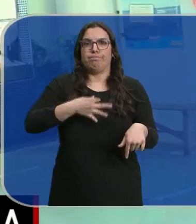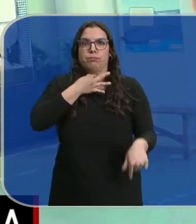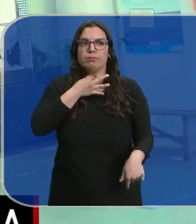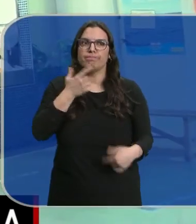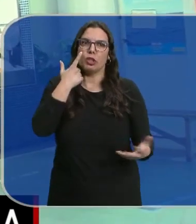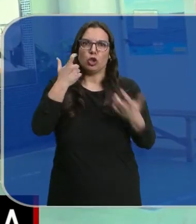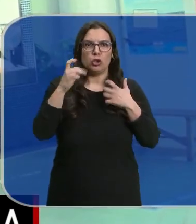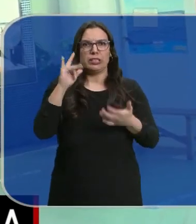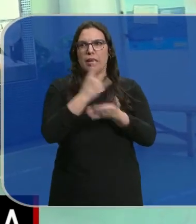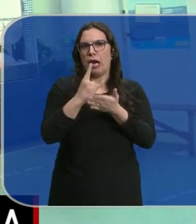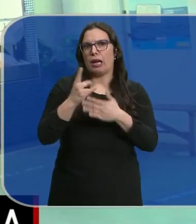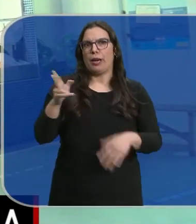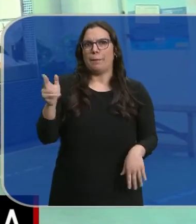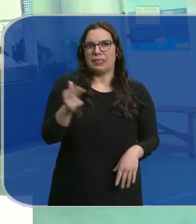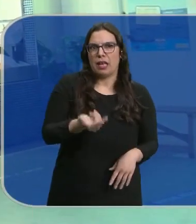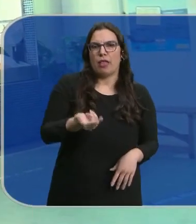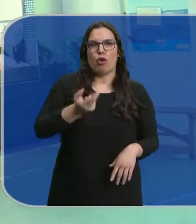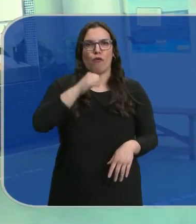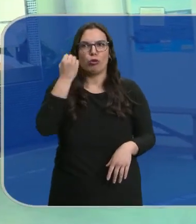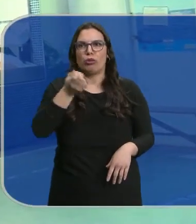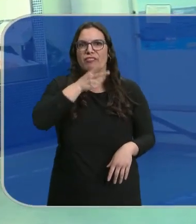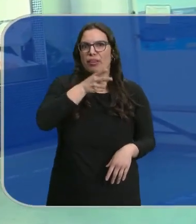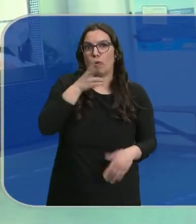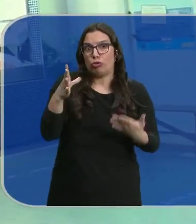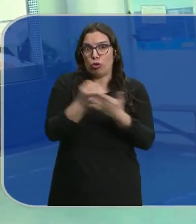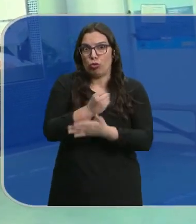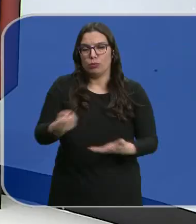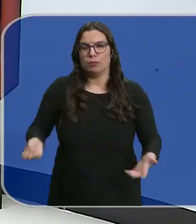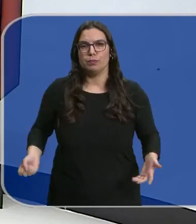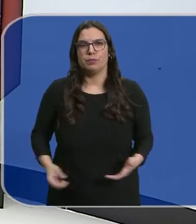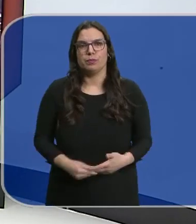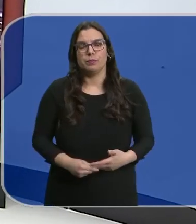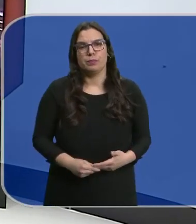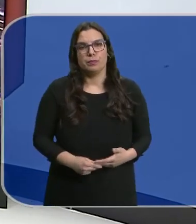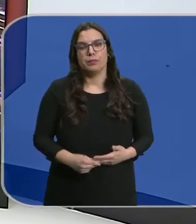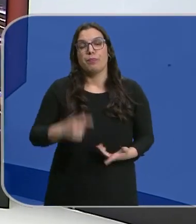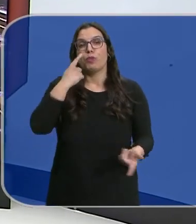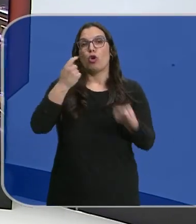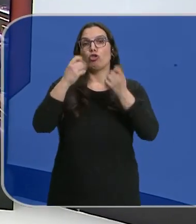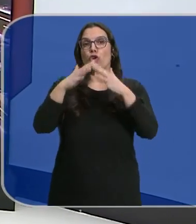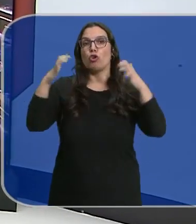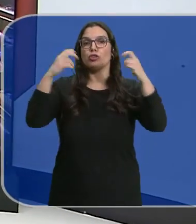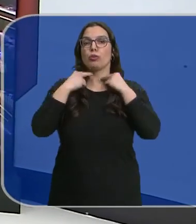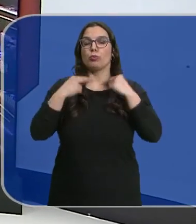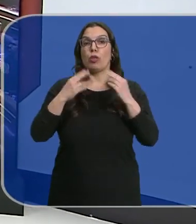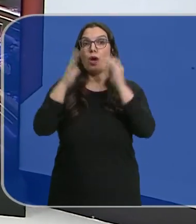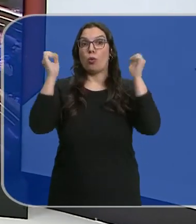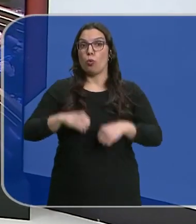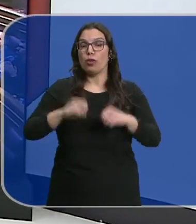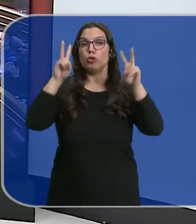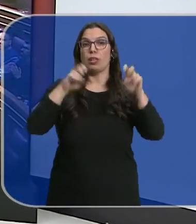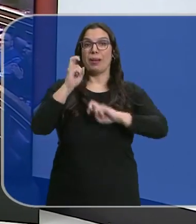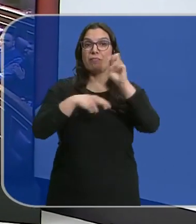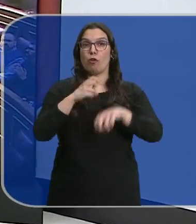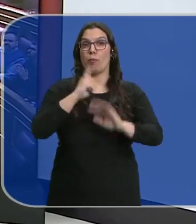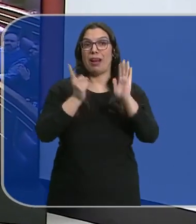Se va notando en la carne, pescados, frutas, verduras, de todo. Sesión de control en el Congreso sin acuerdo sobre la ley del sí